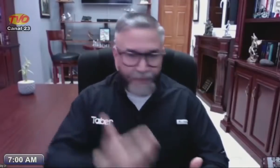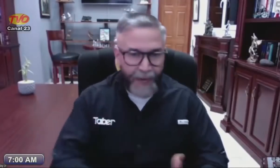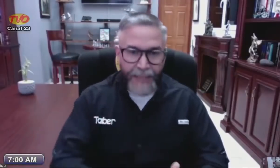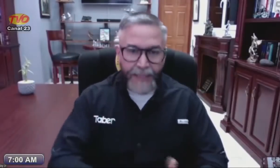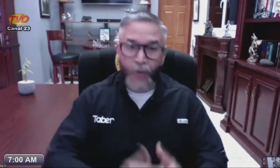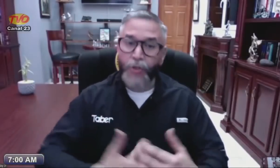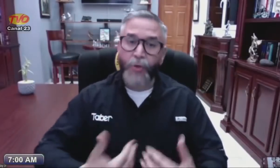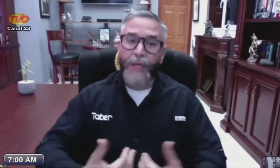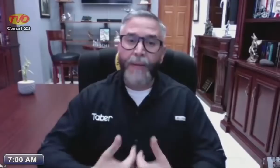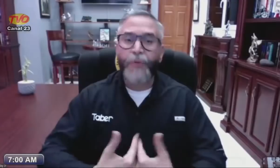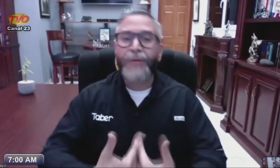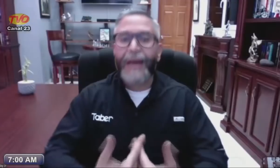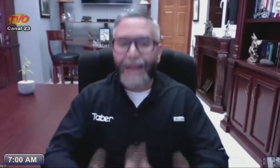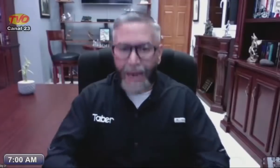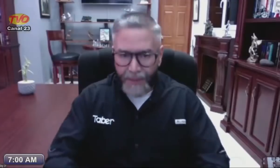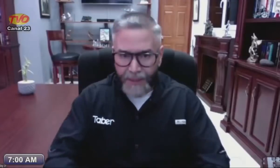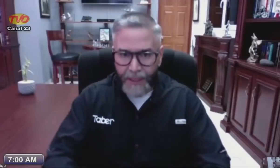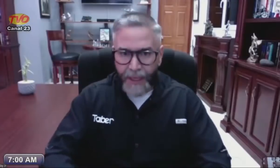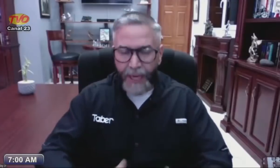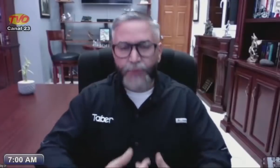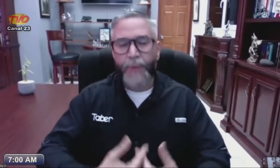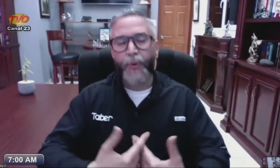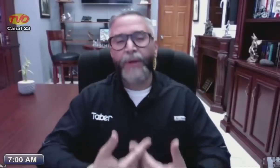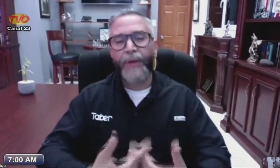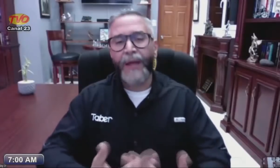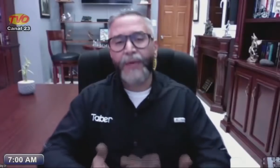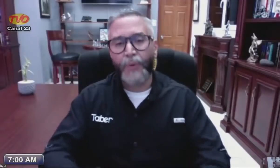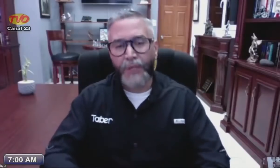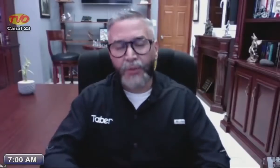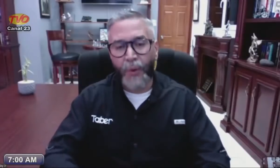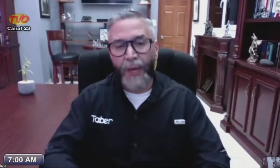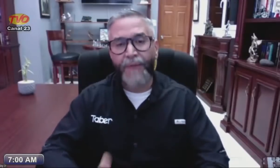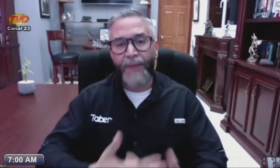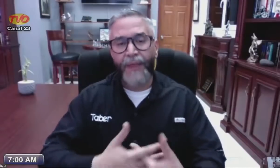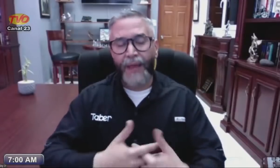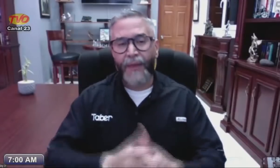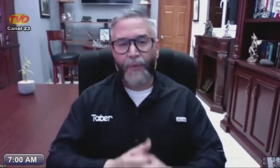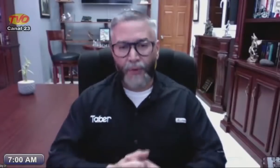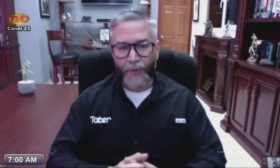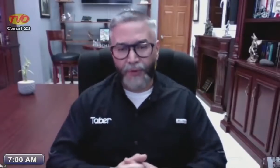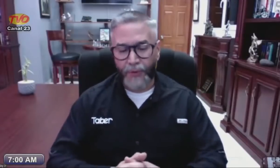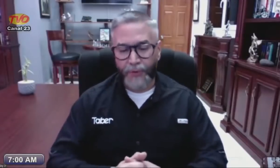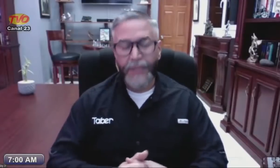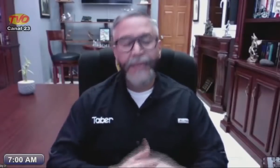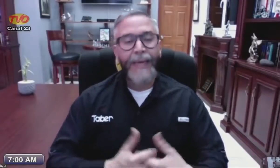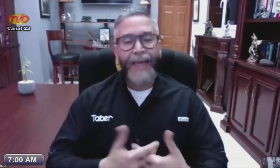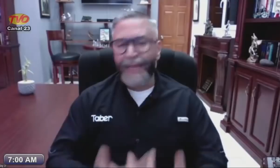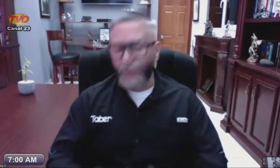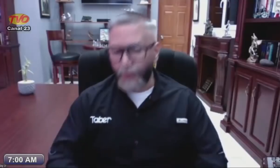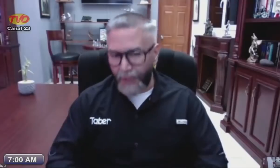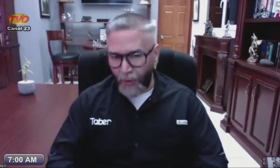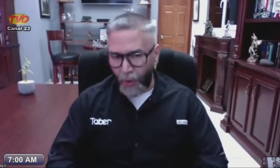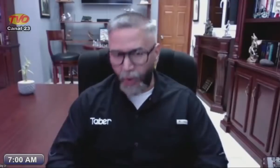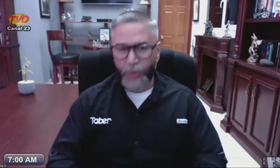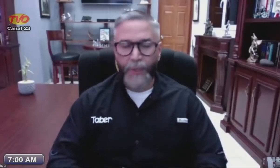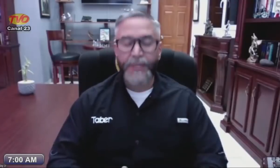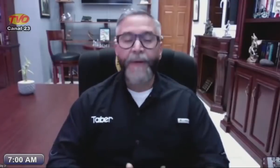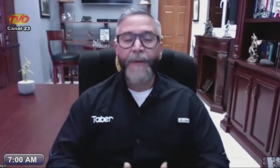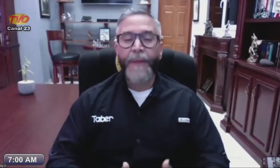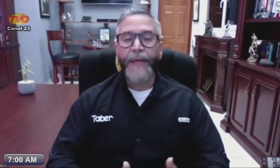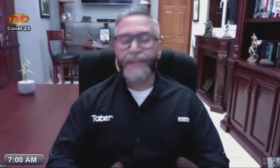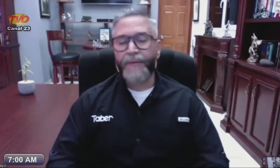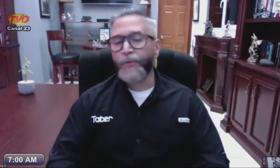palabra de esperanza nosotros lo llamamos ganar antes el hecho de proyectar a jesucristo en la vida de cada uno de nosotros que ha sucedido oigo